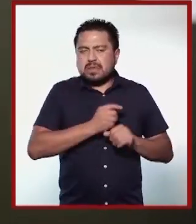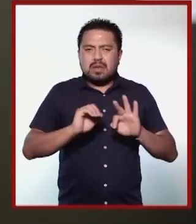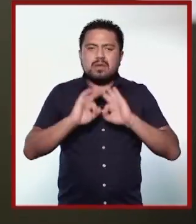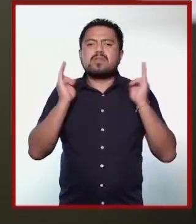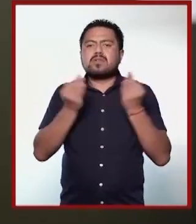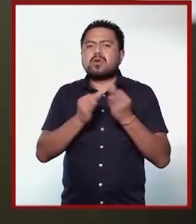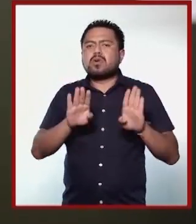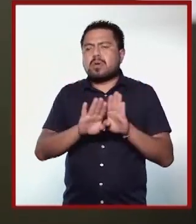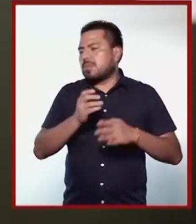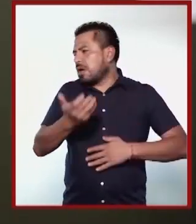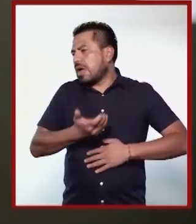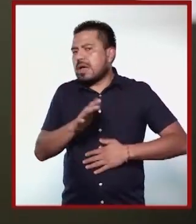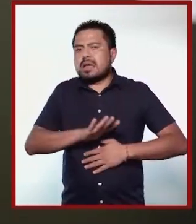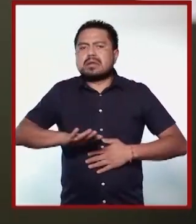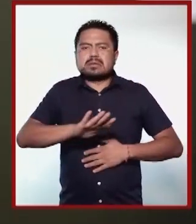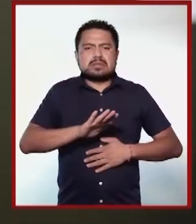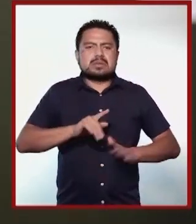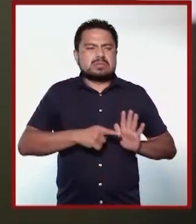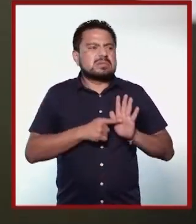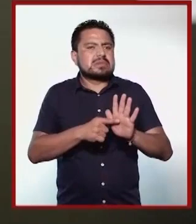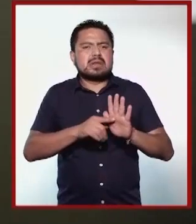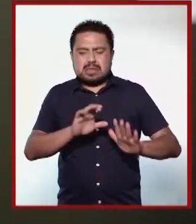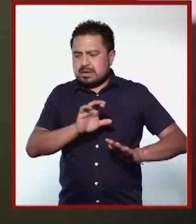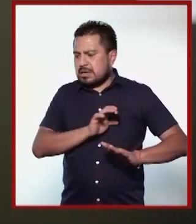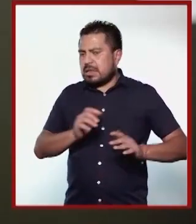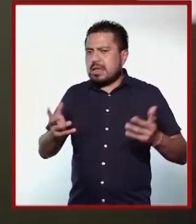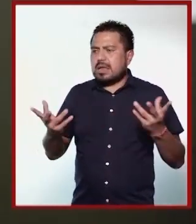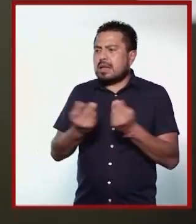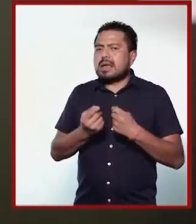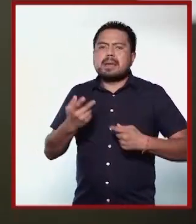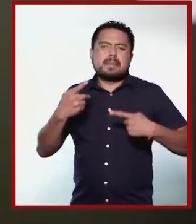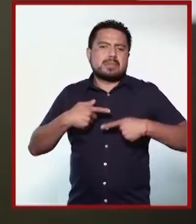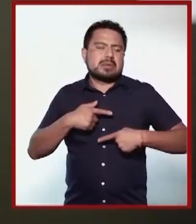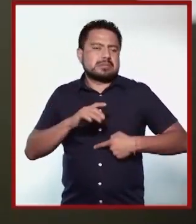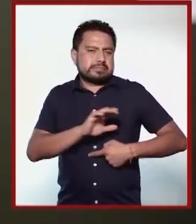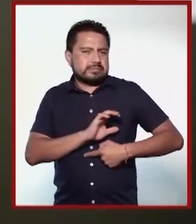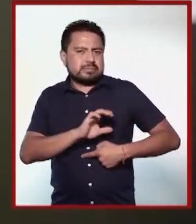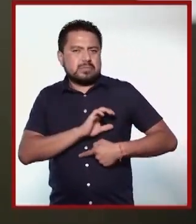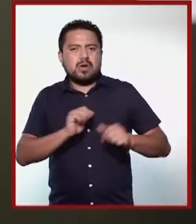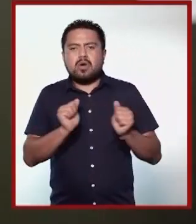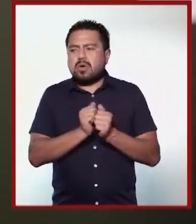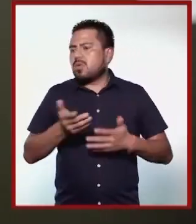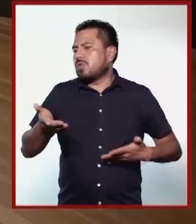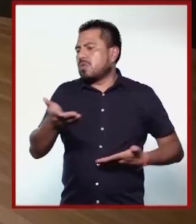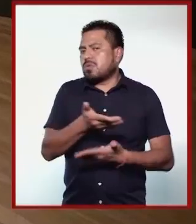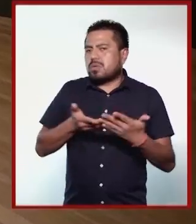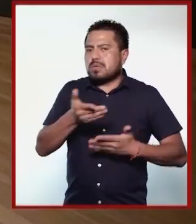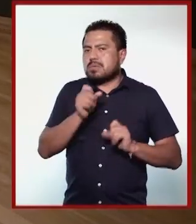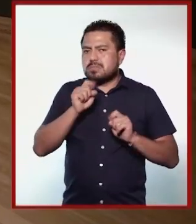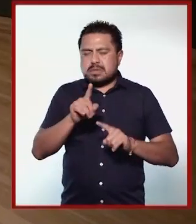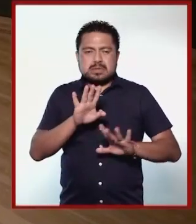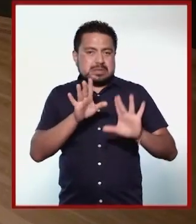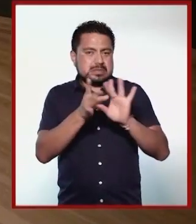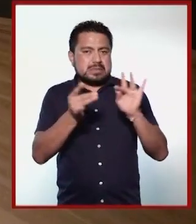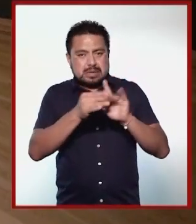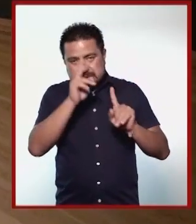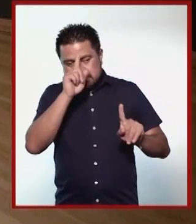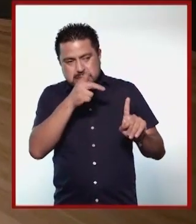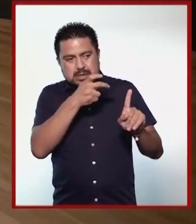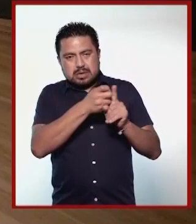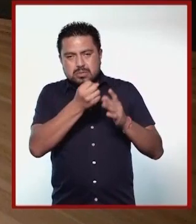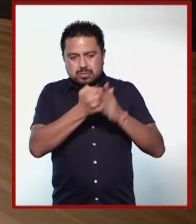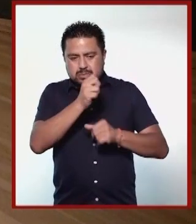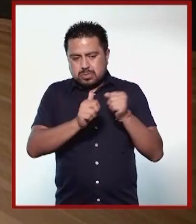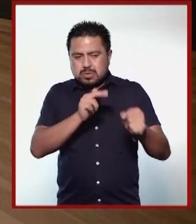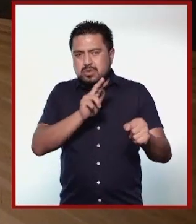la que estamos acostumbrados a demostrar afecto a las personas que queremos y con las que convivimos. Es decir, para esta nueva